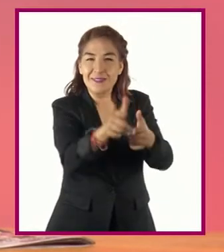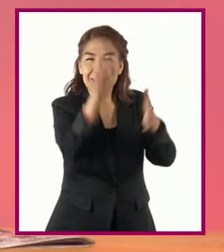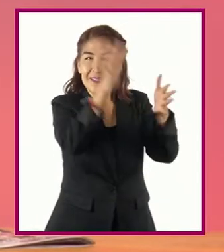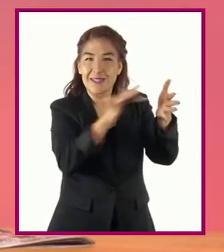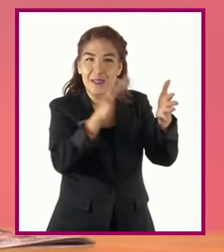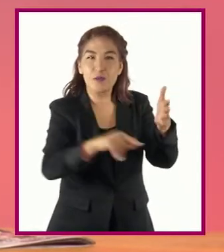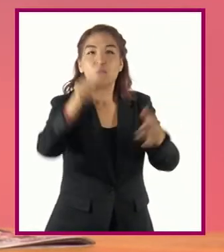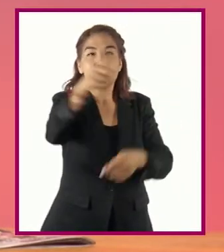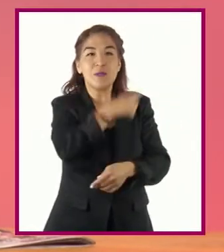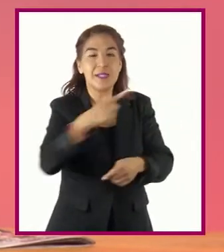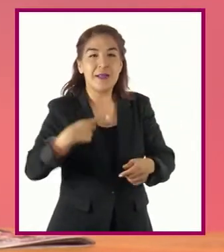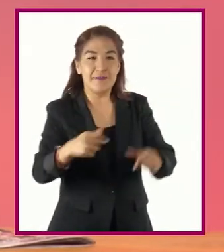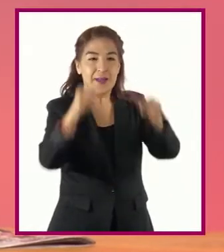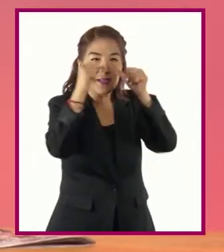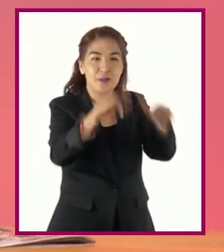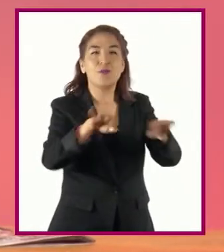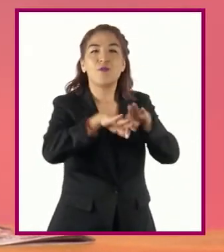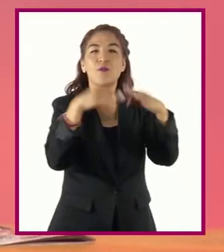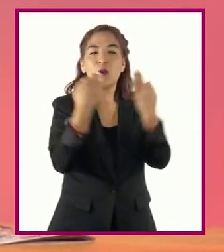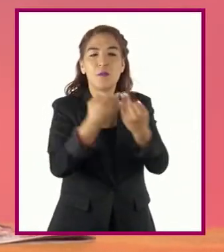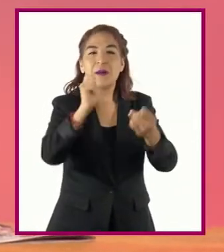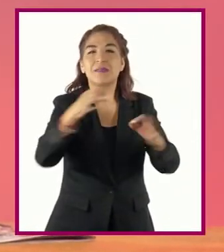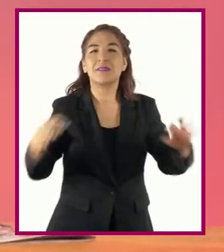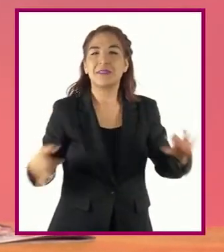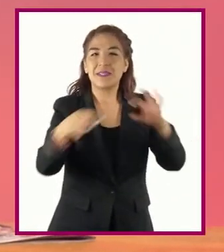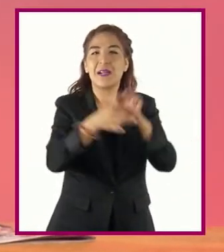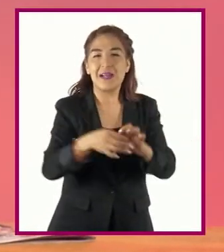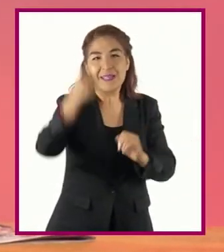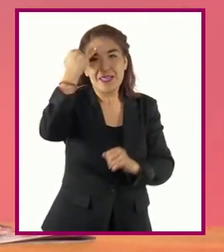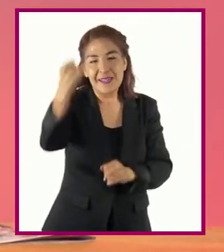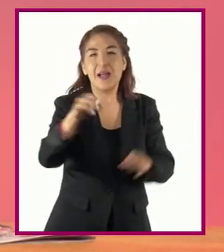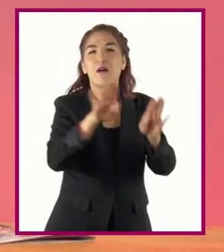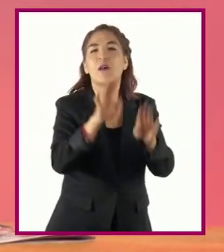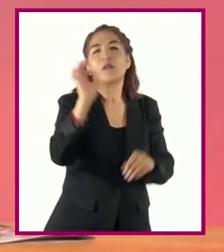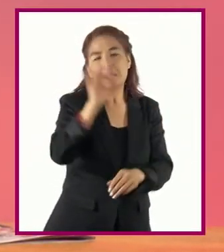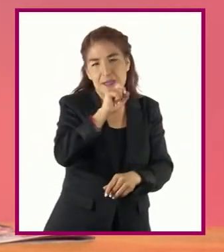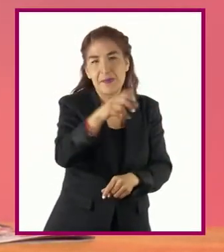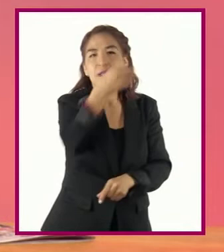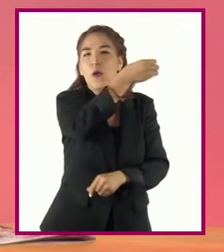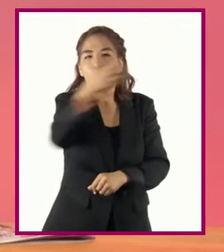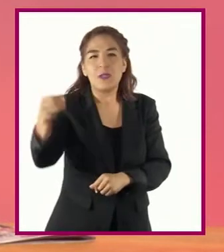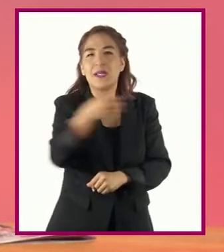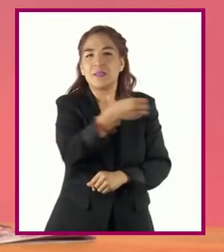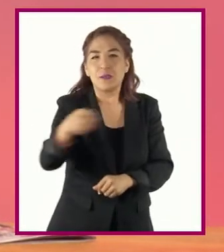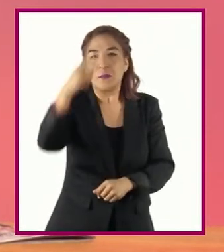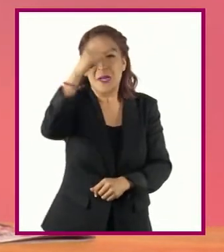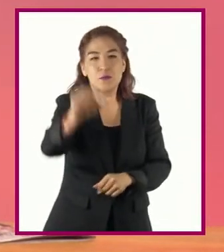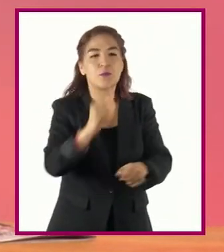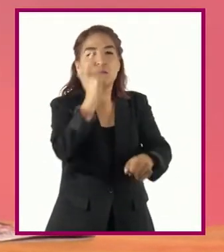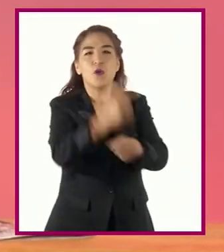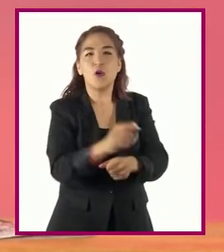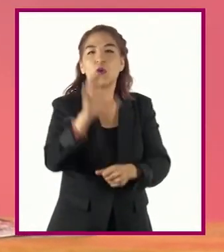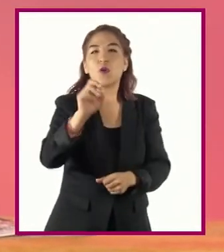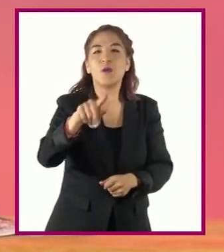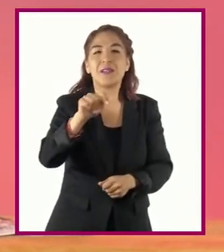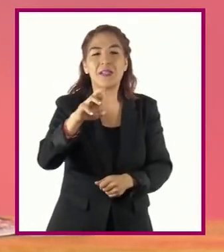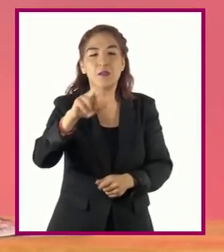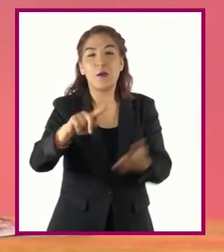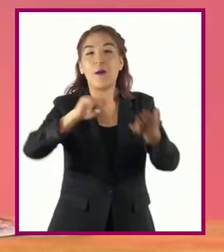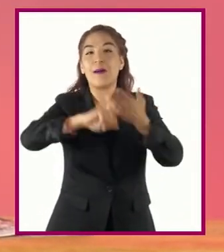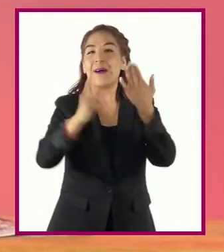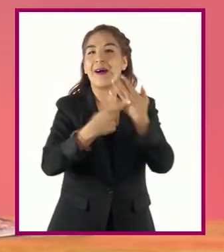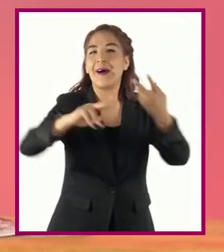pongan mucha atención en la forma en que se enlazan las ideas u oraciones para que identifiquen los conectores